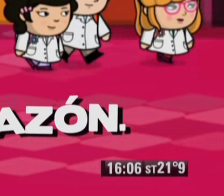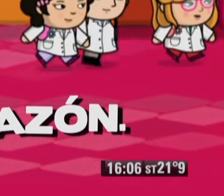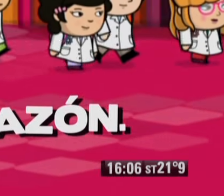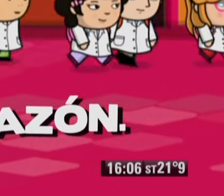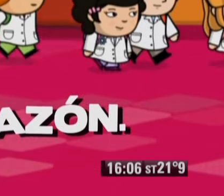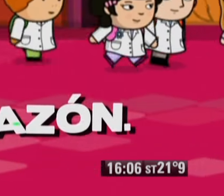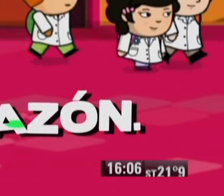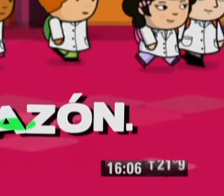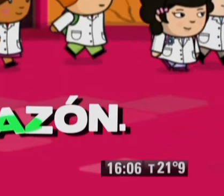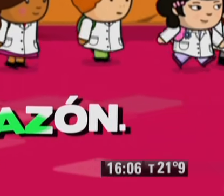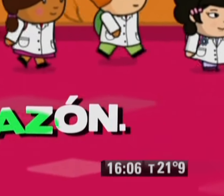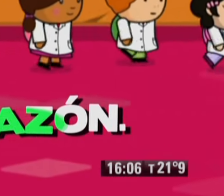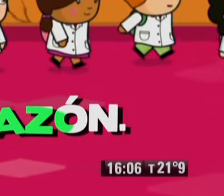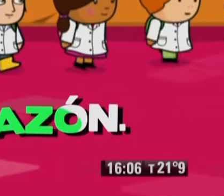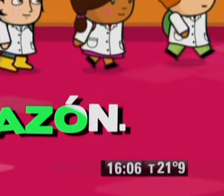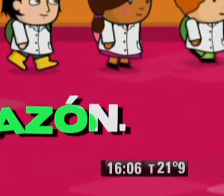mi fiel